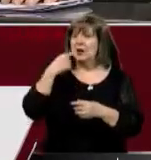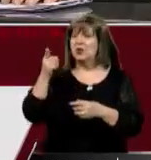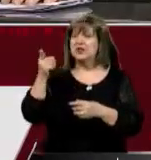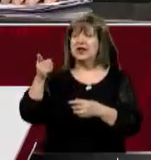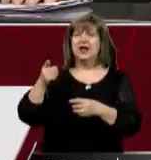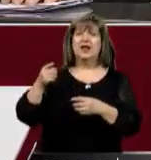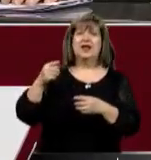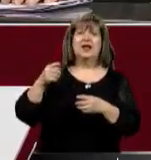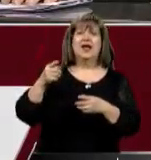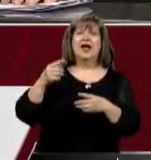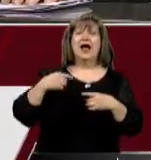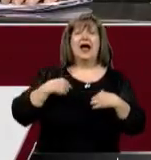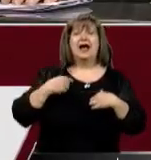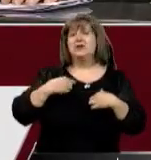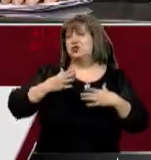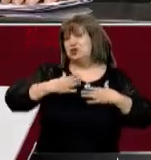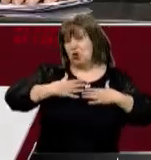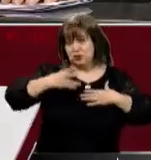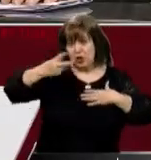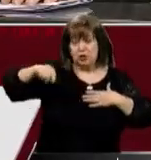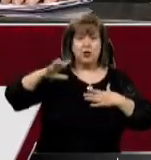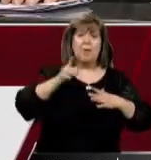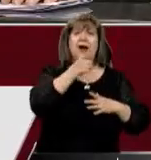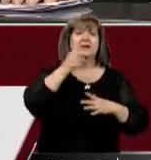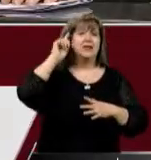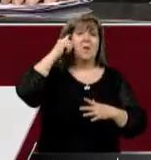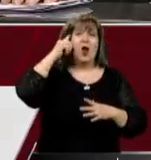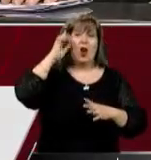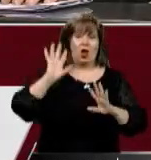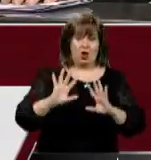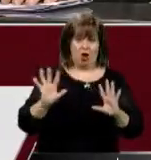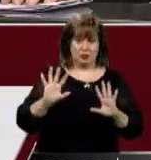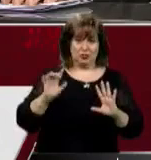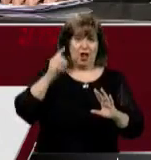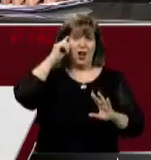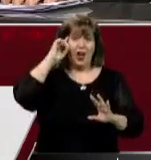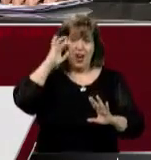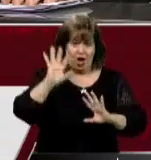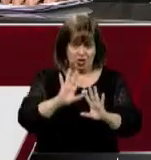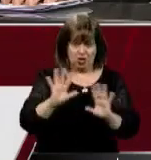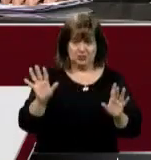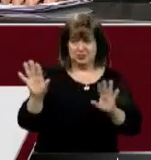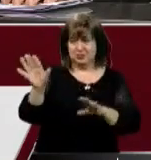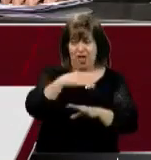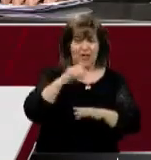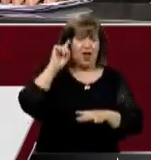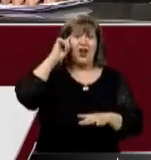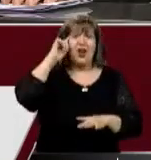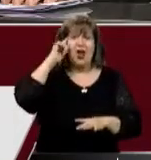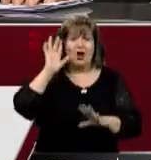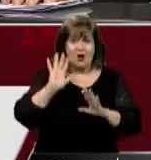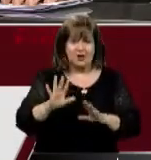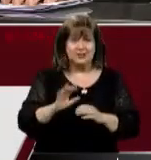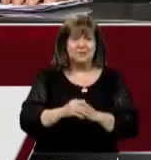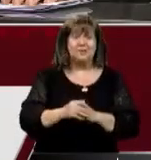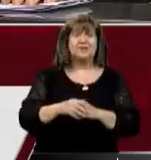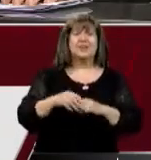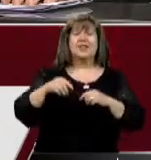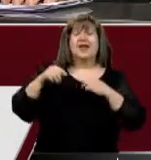Claro. napolitano es eufórico, Sí. loco, casi loco. Casi loco. Rayando la locura. Sí,